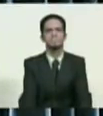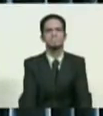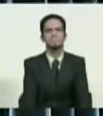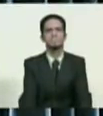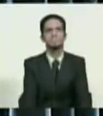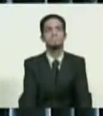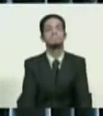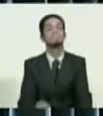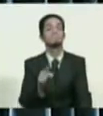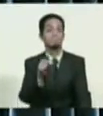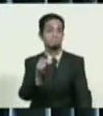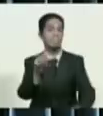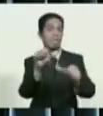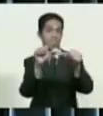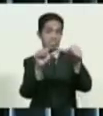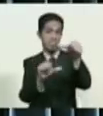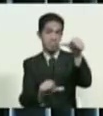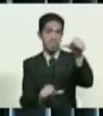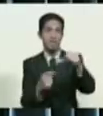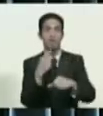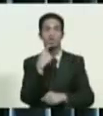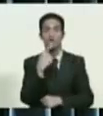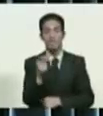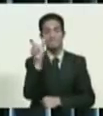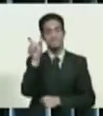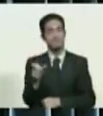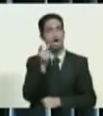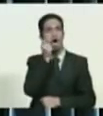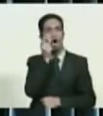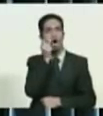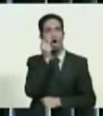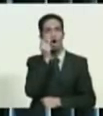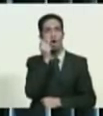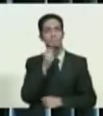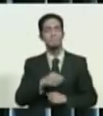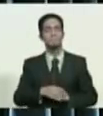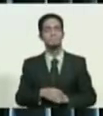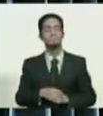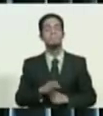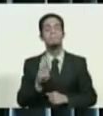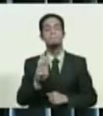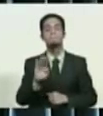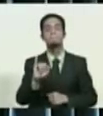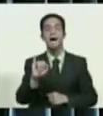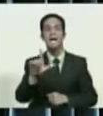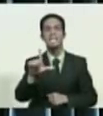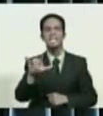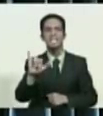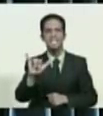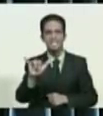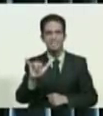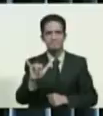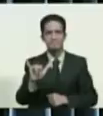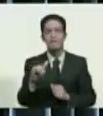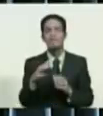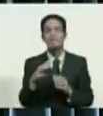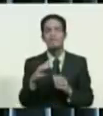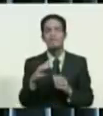Eso lo está diciendo este señor, que todo el mundo sabe el nivel